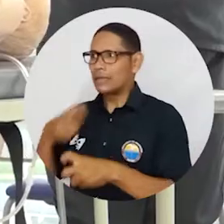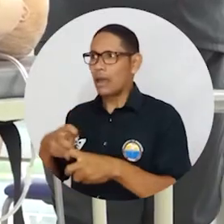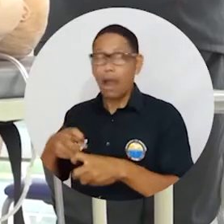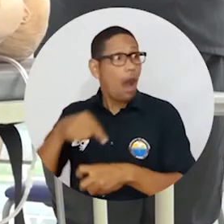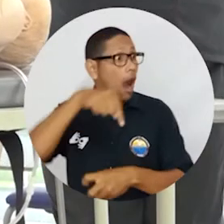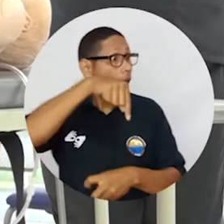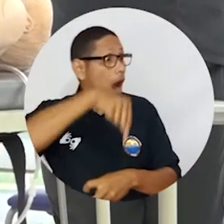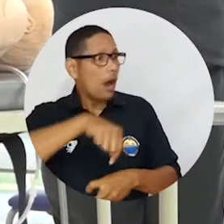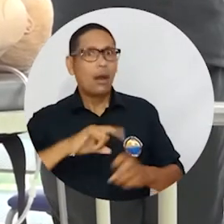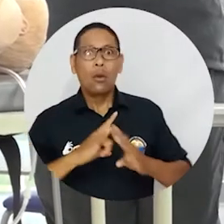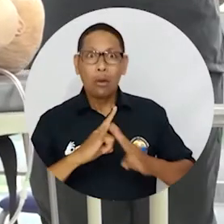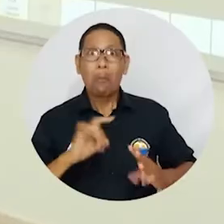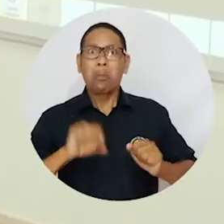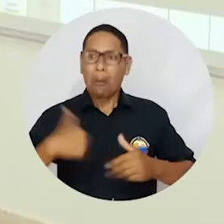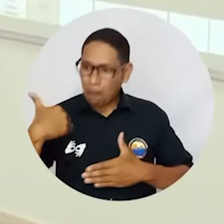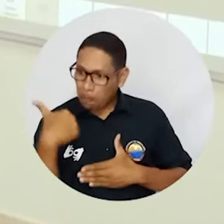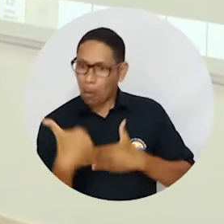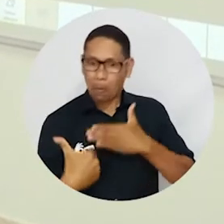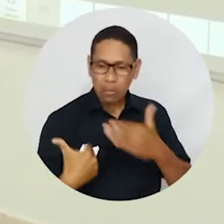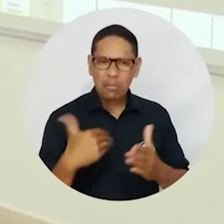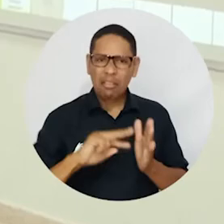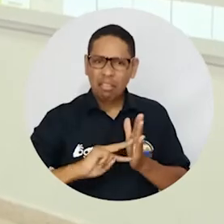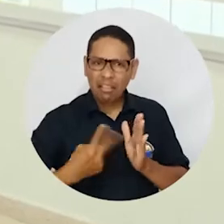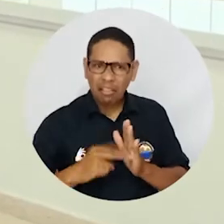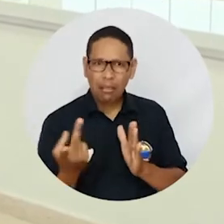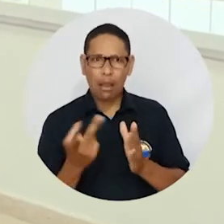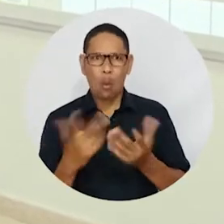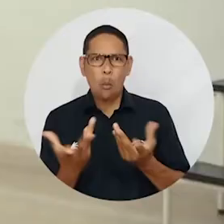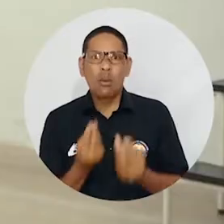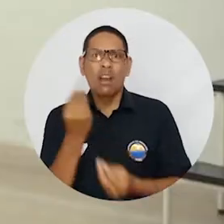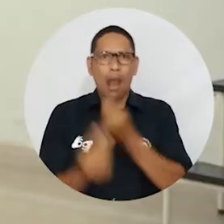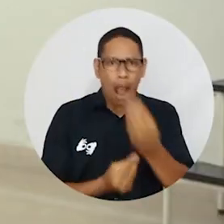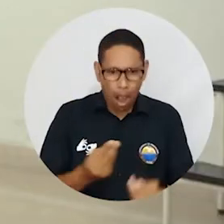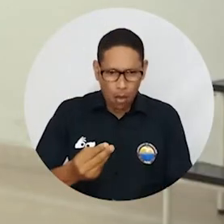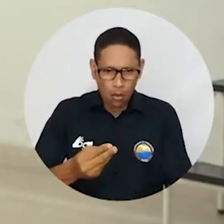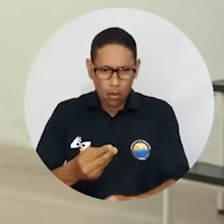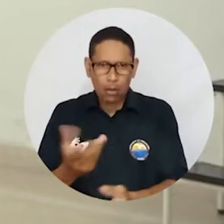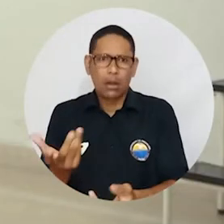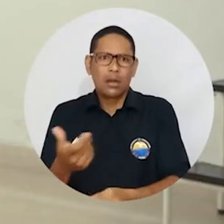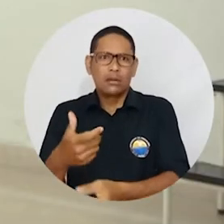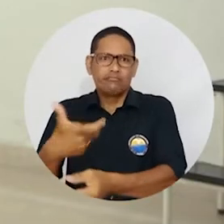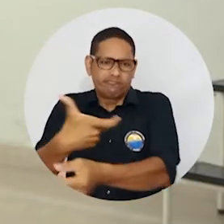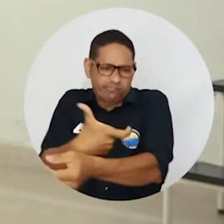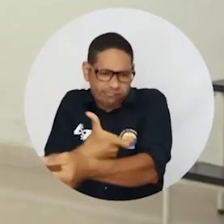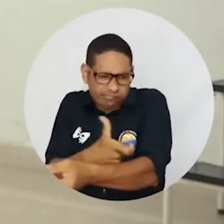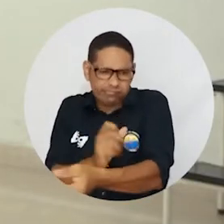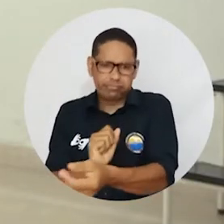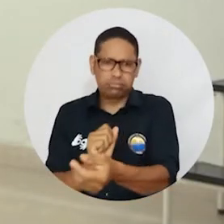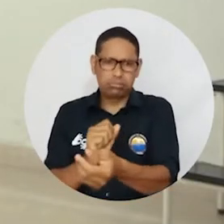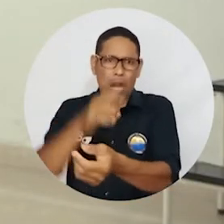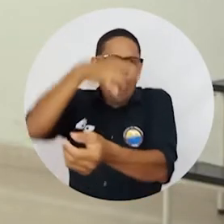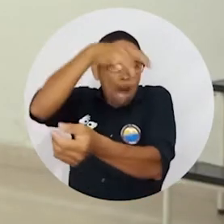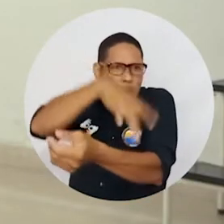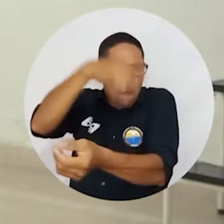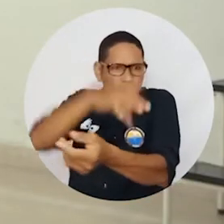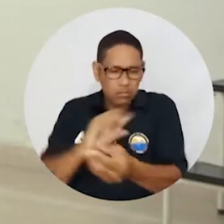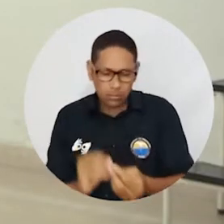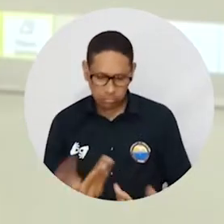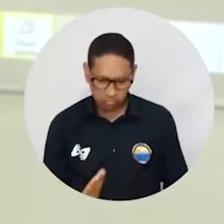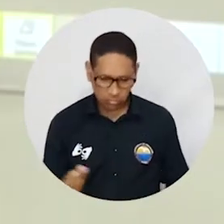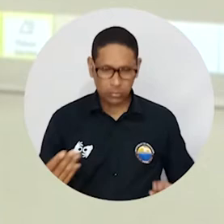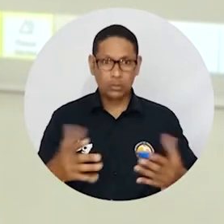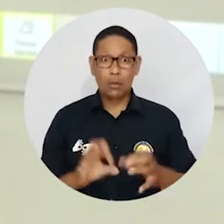puedan adelantar procedimientos, técnicas, maniobras. Este tipo de insumos llega en un momento